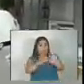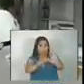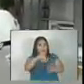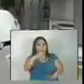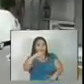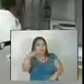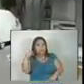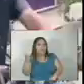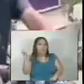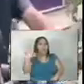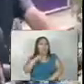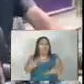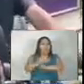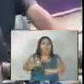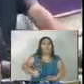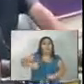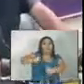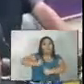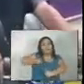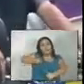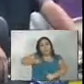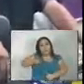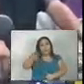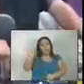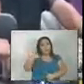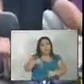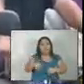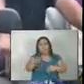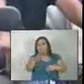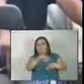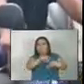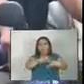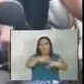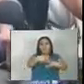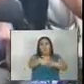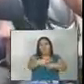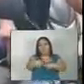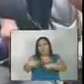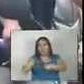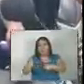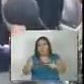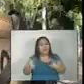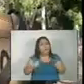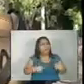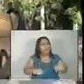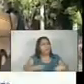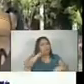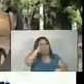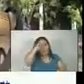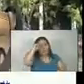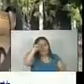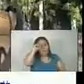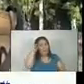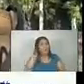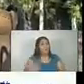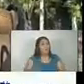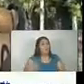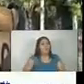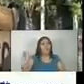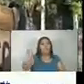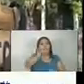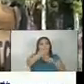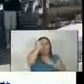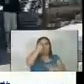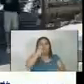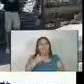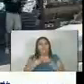desde la instalación del cerco de seguridad a inicio de diciembre. Esas acciones han contribuido y han tenido muchos logros,